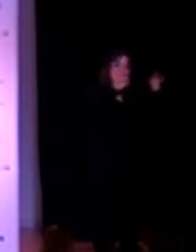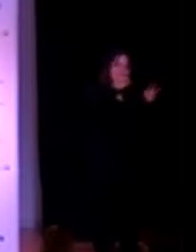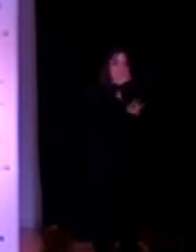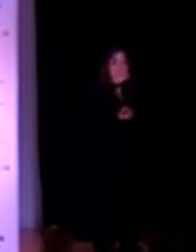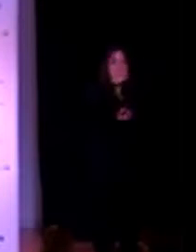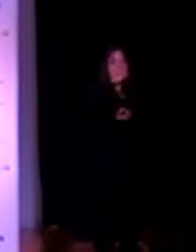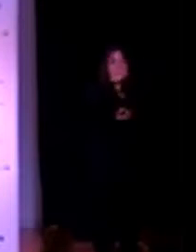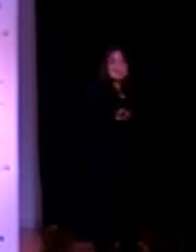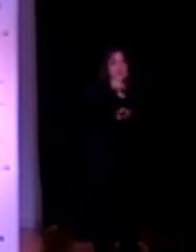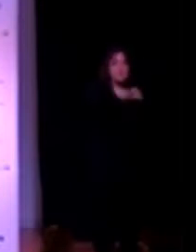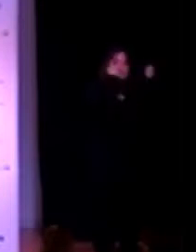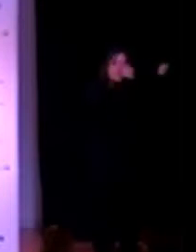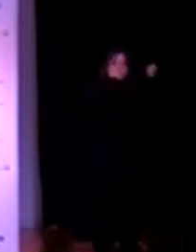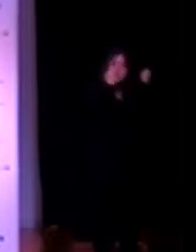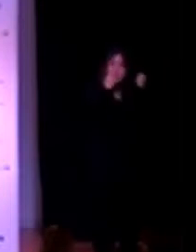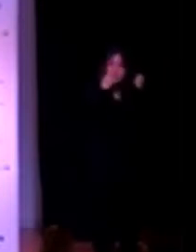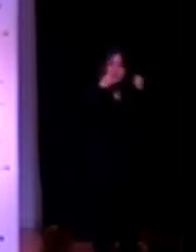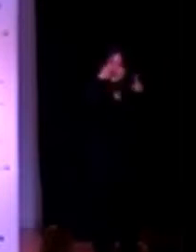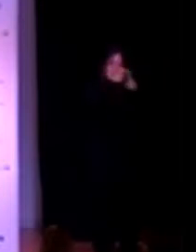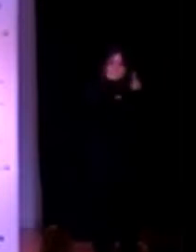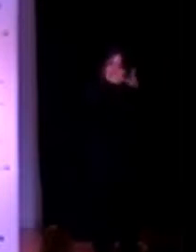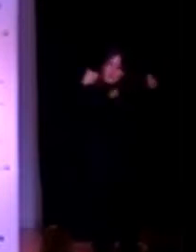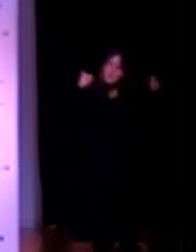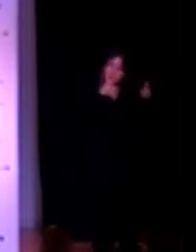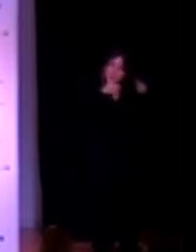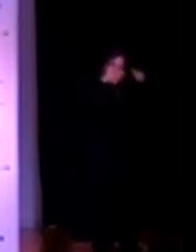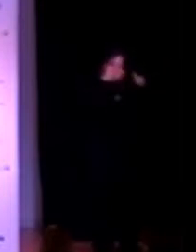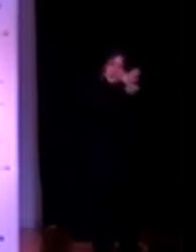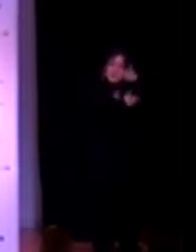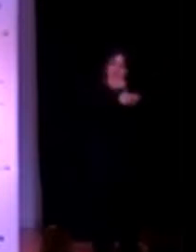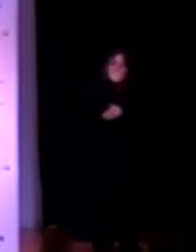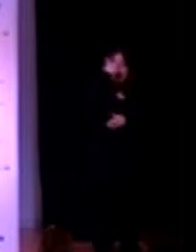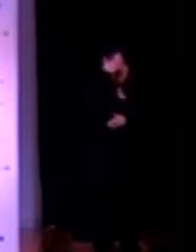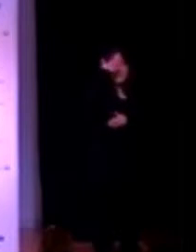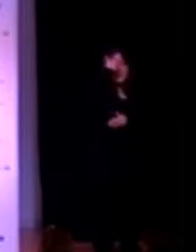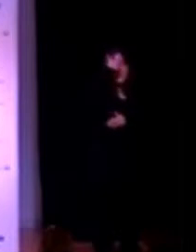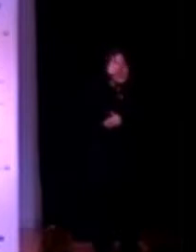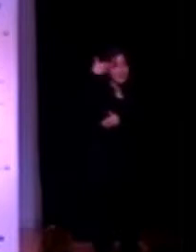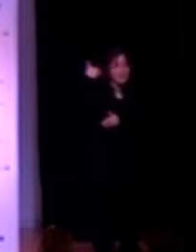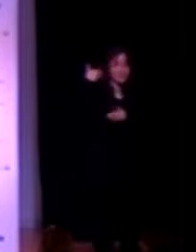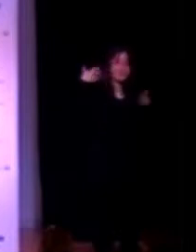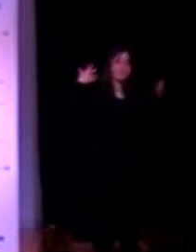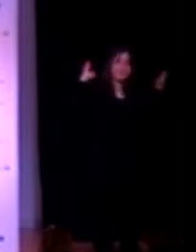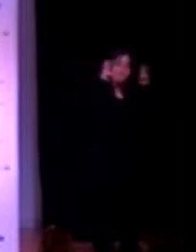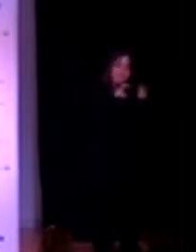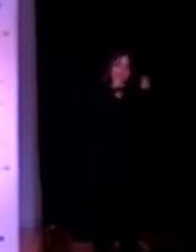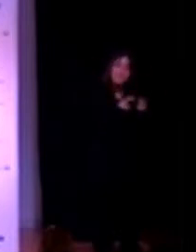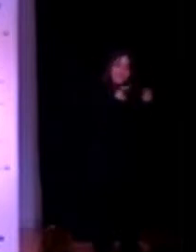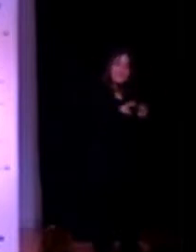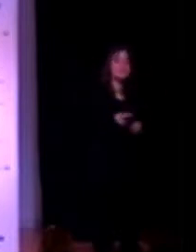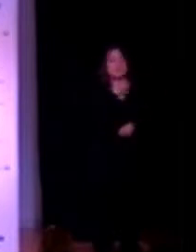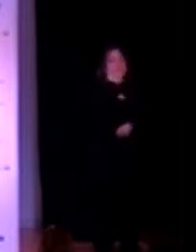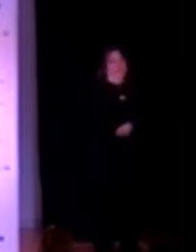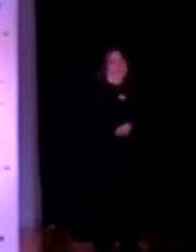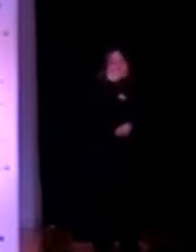instituciones que se dedicaban a implica esta investigación sobre la discapacidad intelectual ahí están personas nos félix